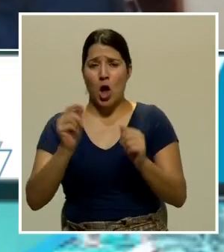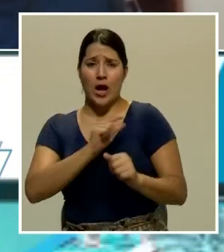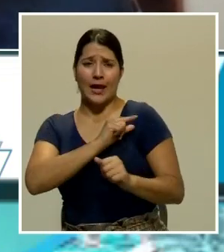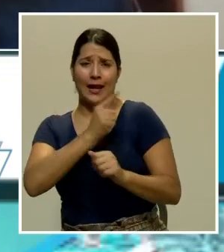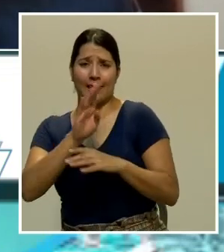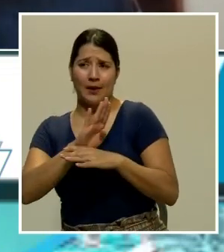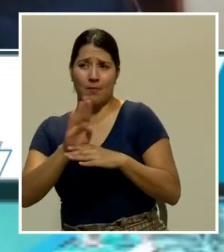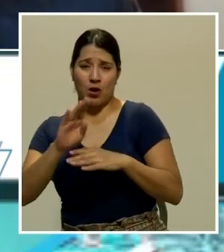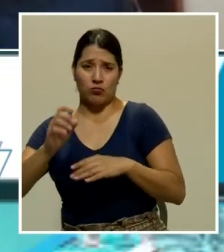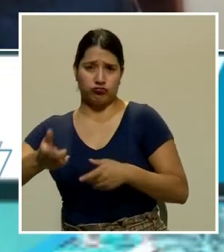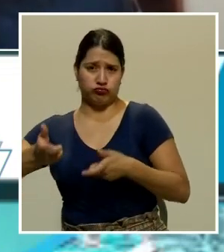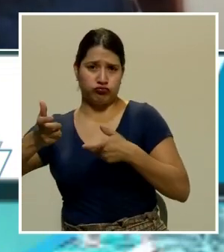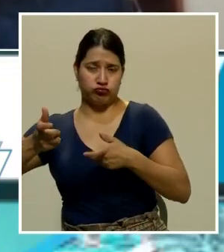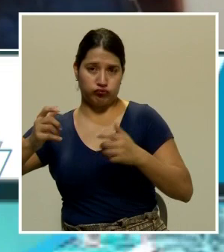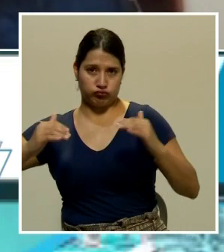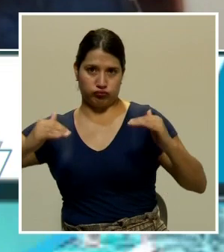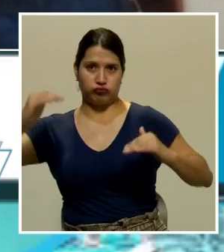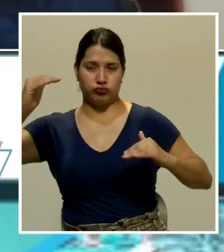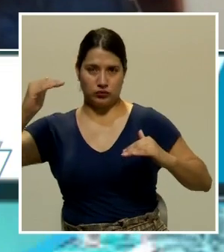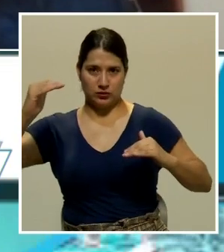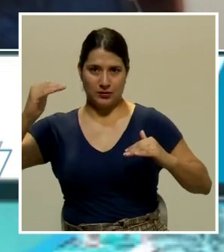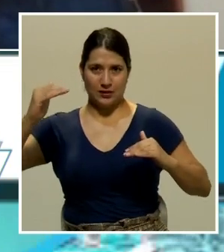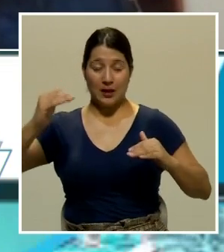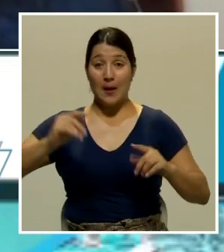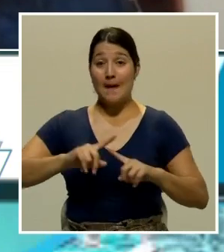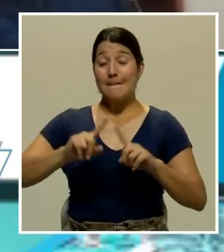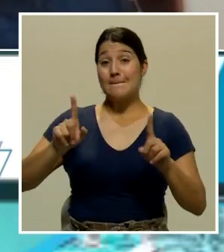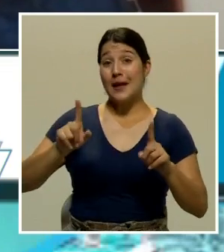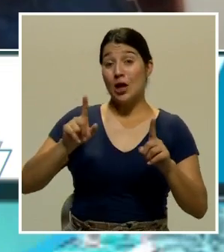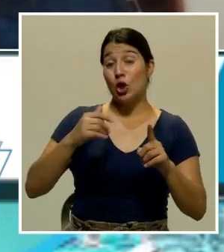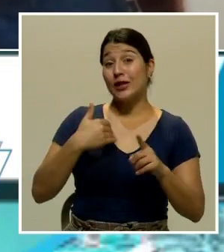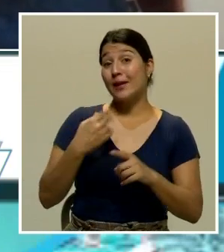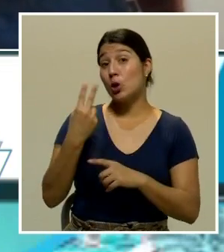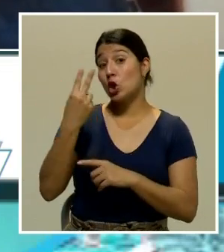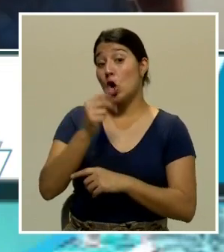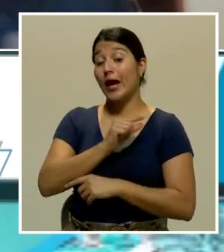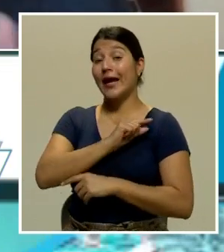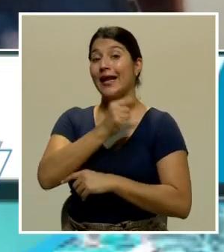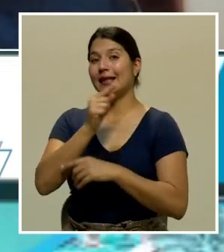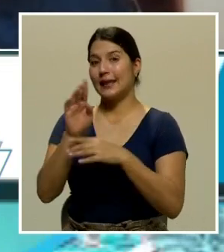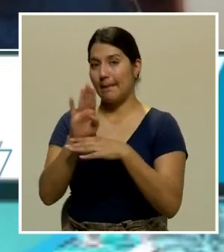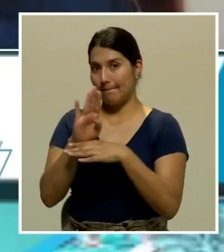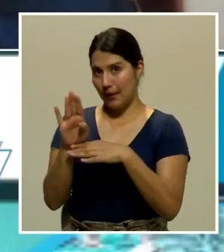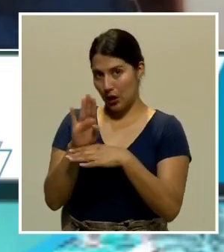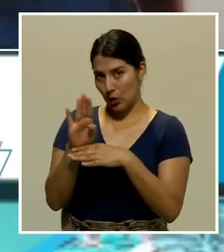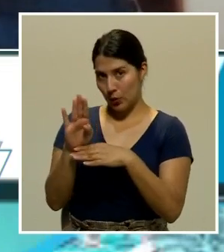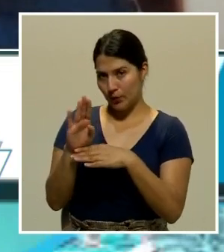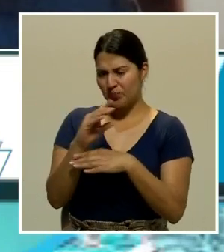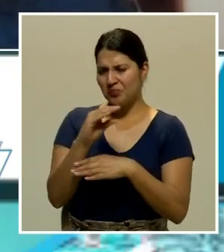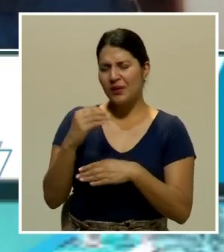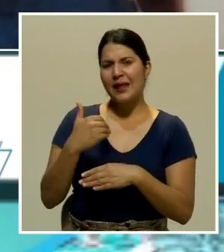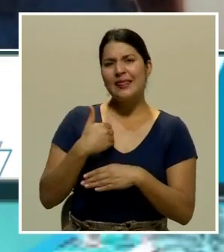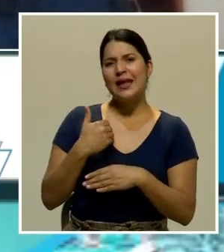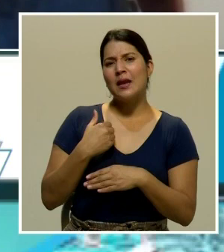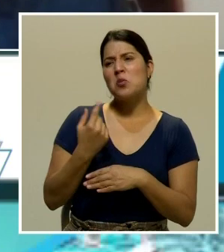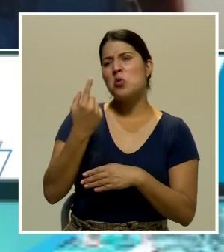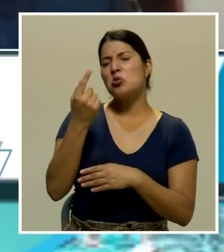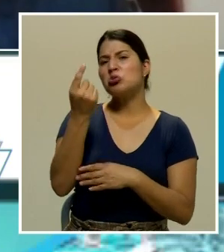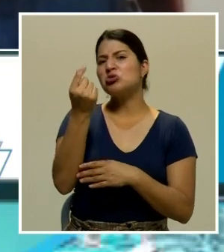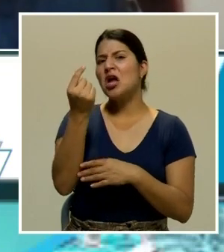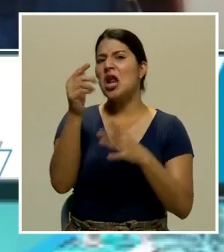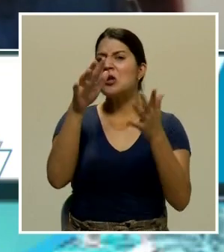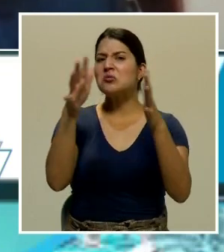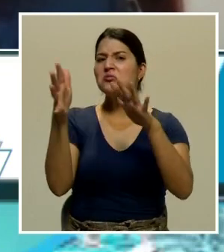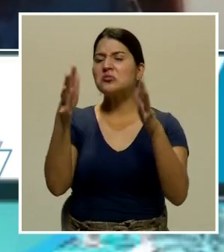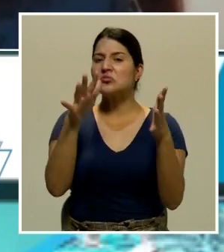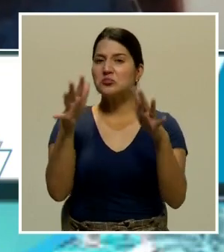pero tenemos dos gerentes de banco. En el sector público tenemos dos gerentes de banco y tenemos un salario promedio en